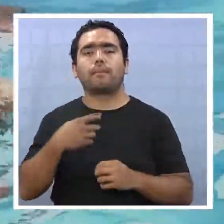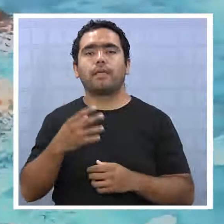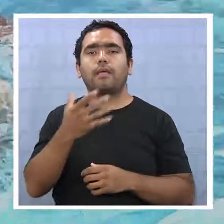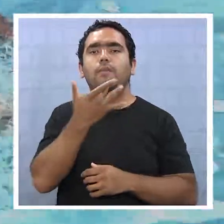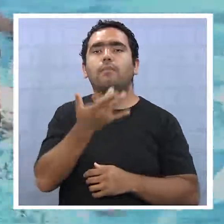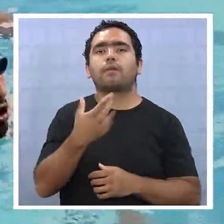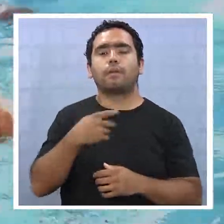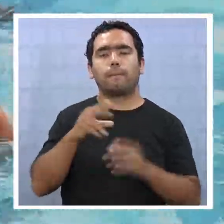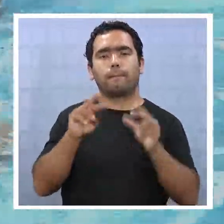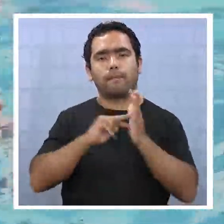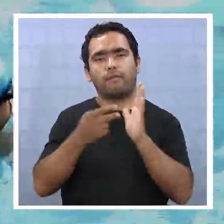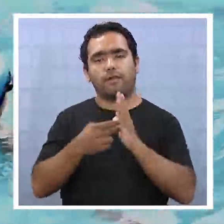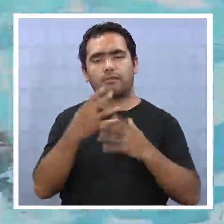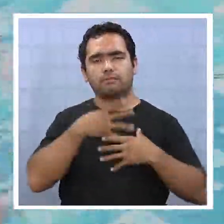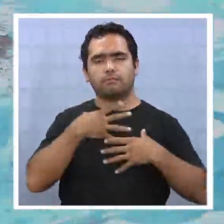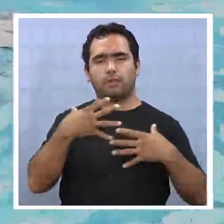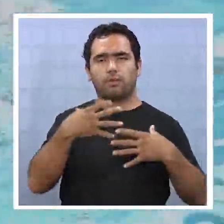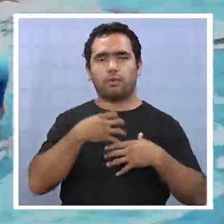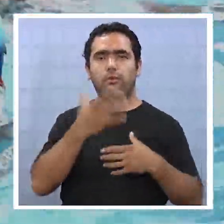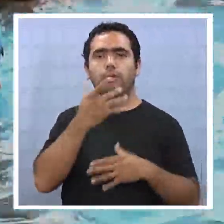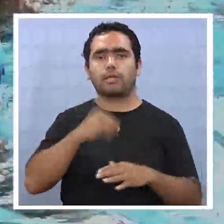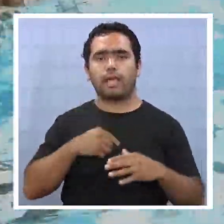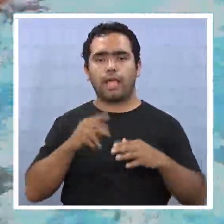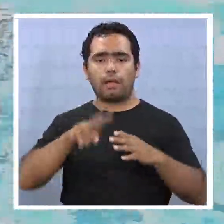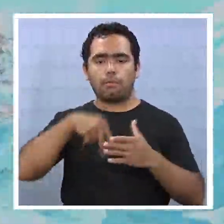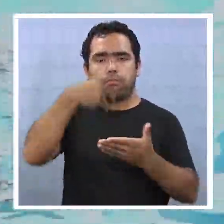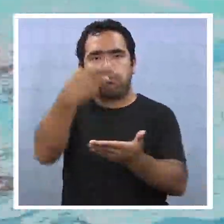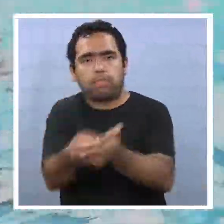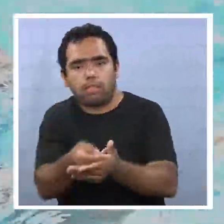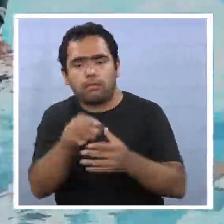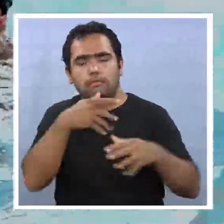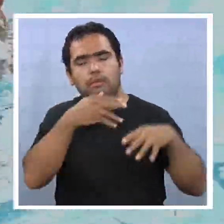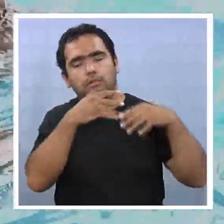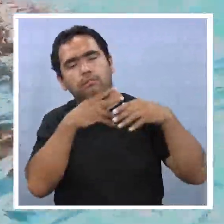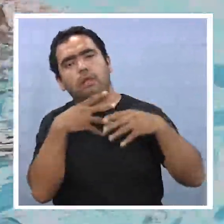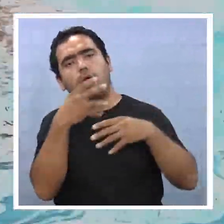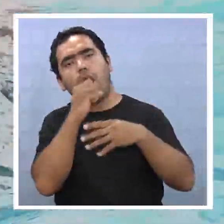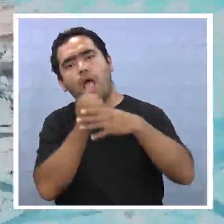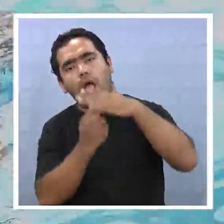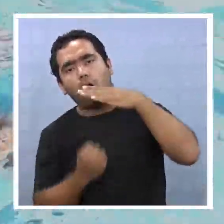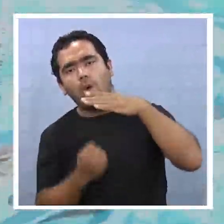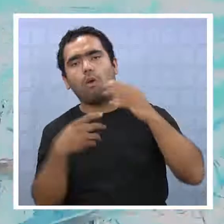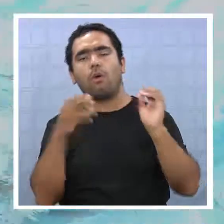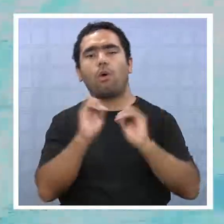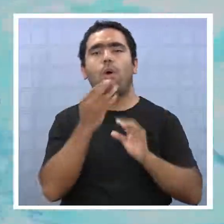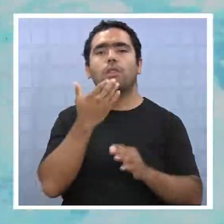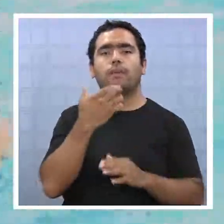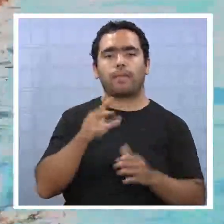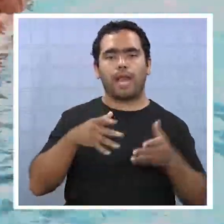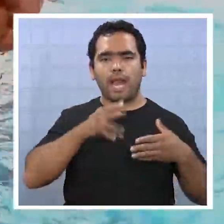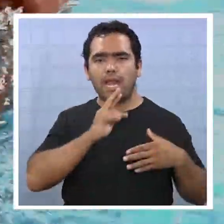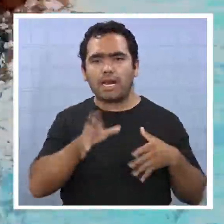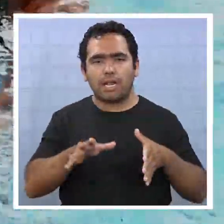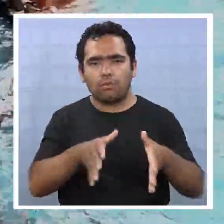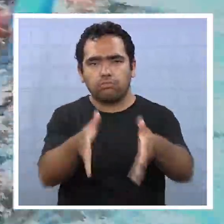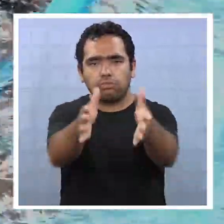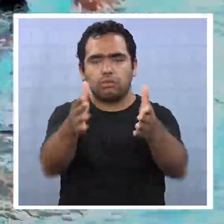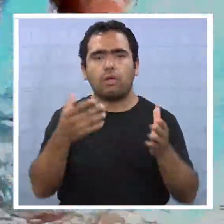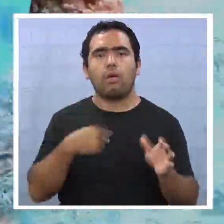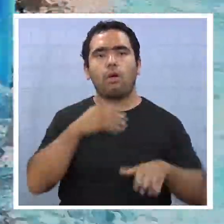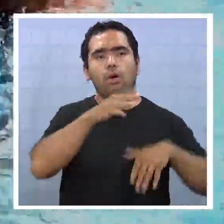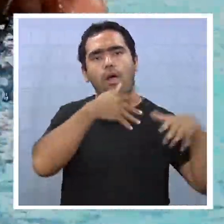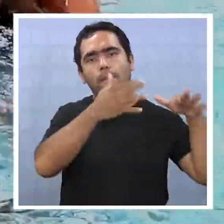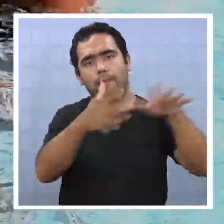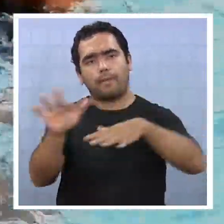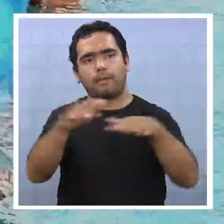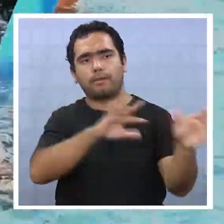todo por caídas en piscinas y accidentes por piqueros en ríos, playas o piscinas. Los más pequeños ya saben lo que